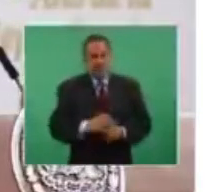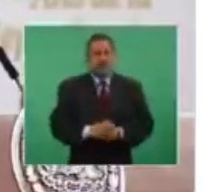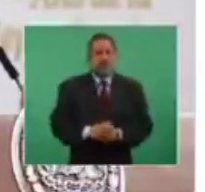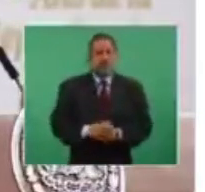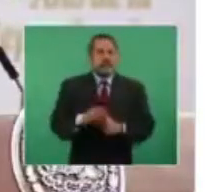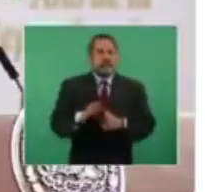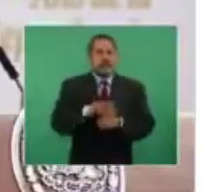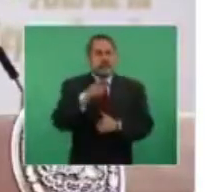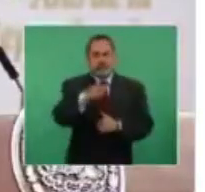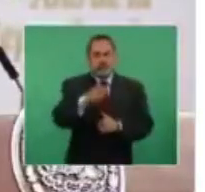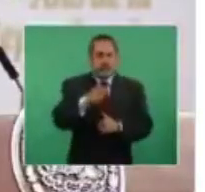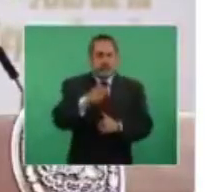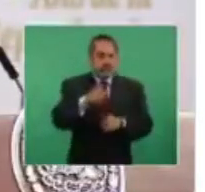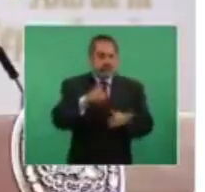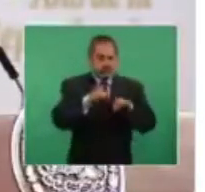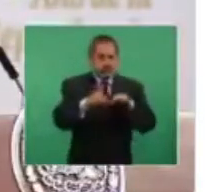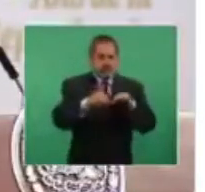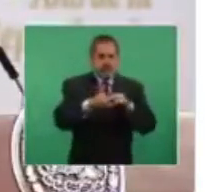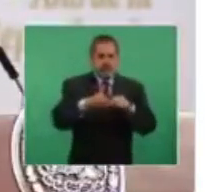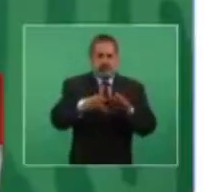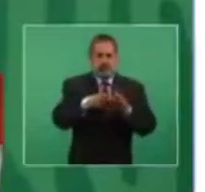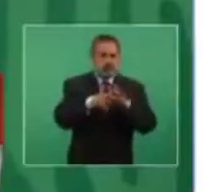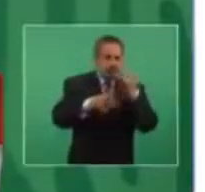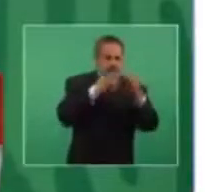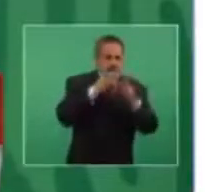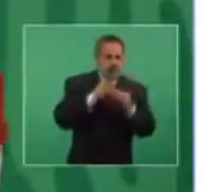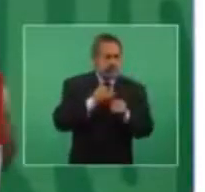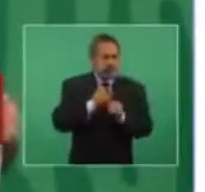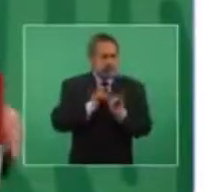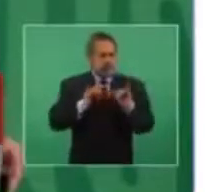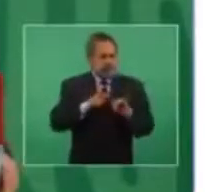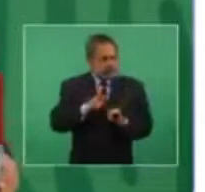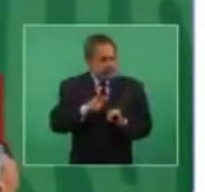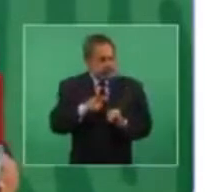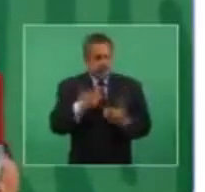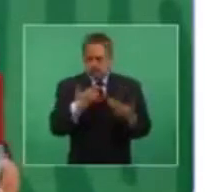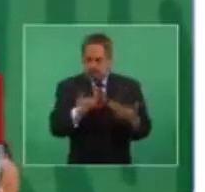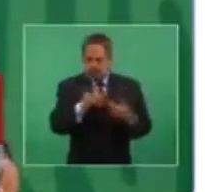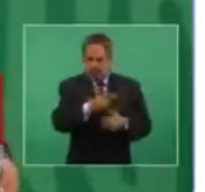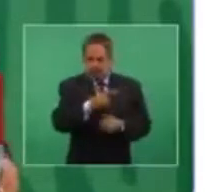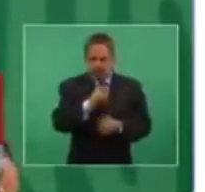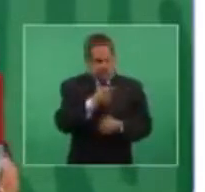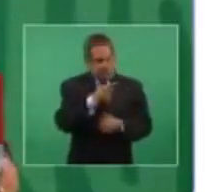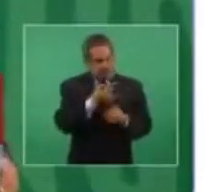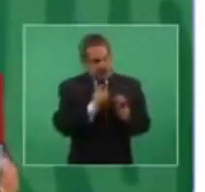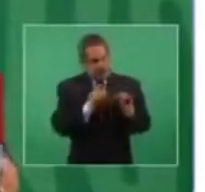por tu trabajo como periodista independiente, que lo eres,